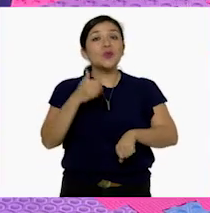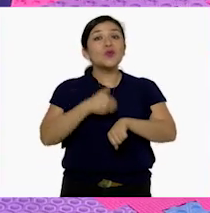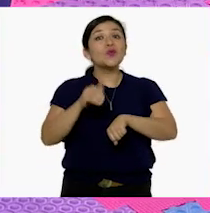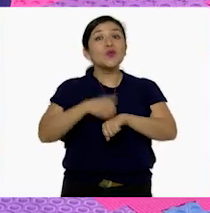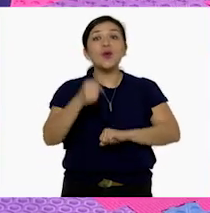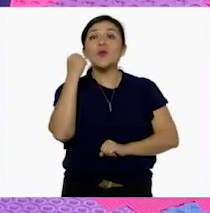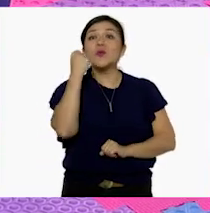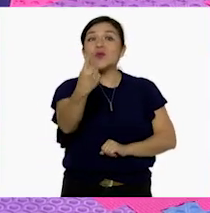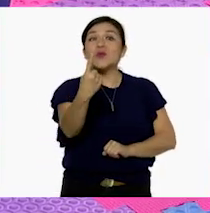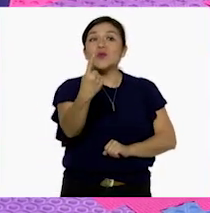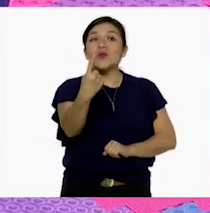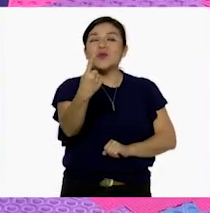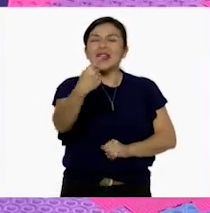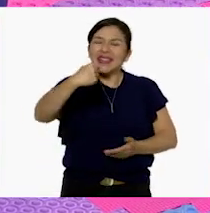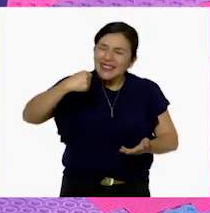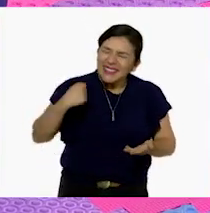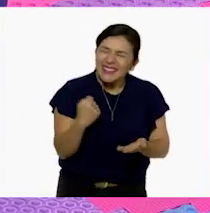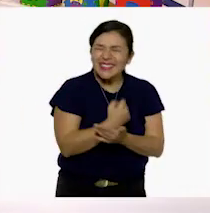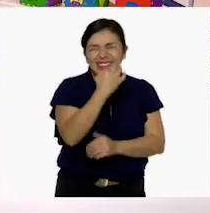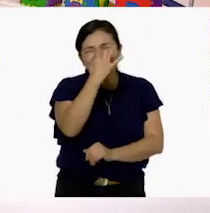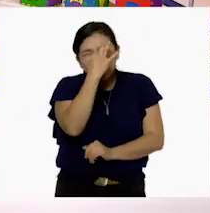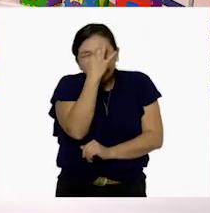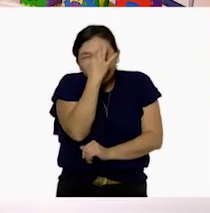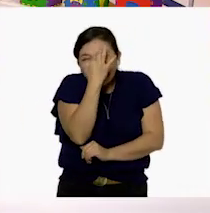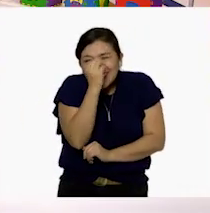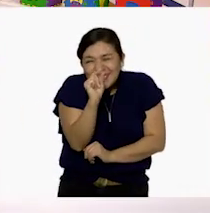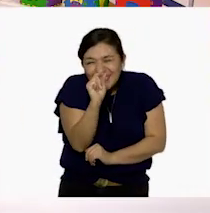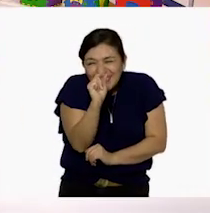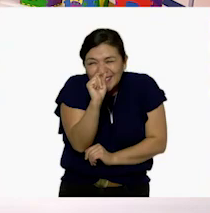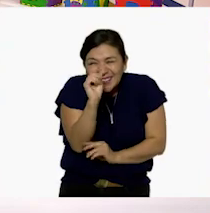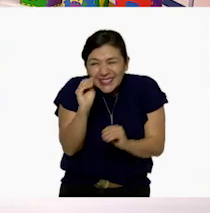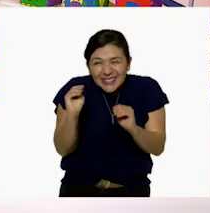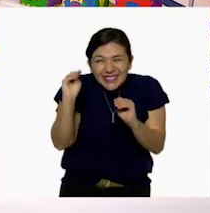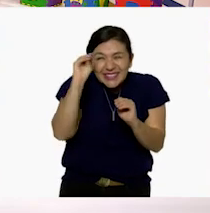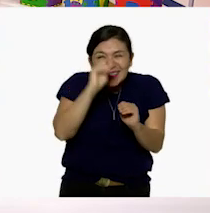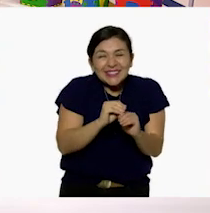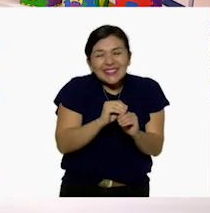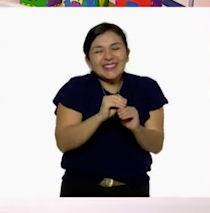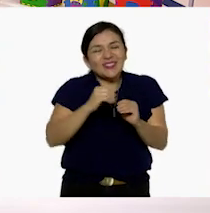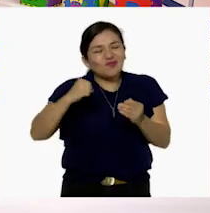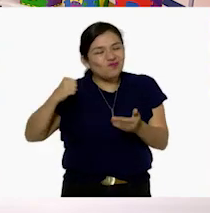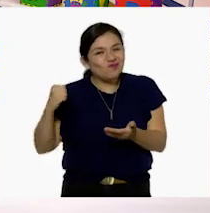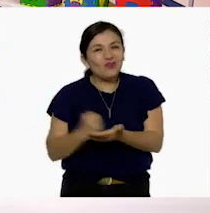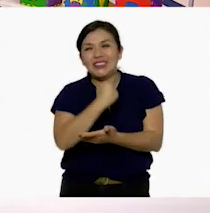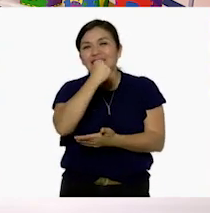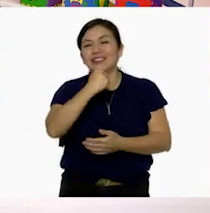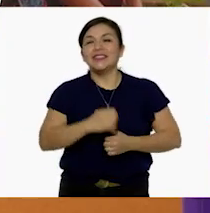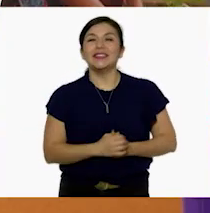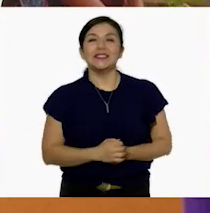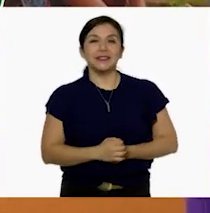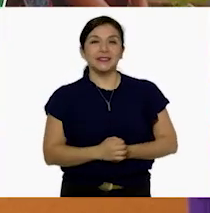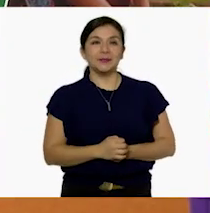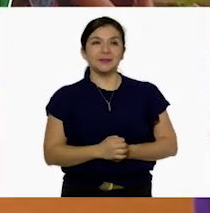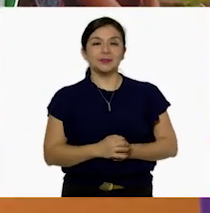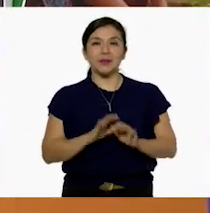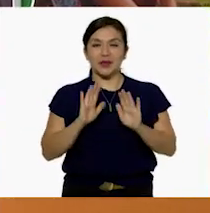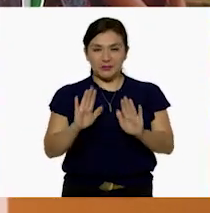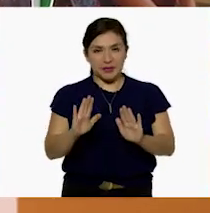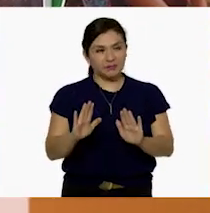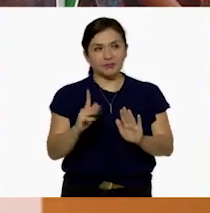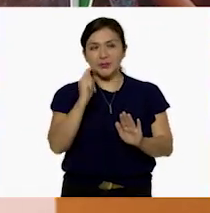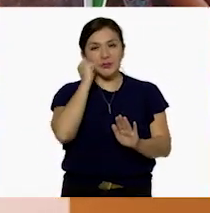¡Oh, casi! No. Estamos tan... Pero tan cerca de ganar. Bueno, está